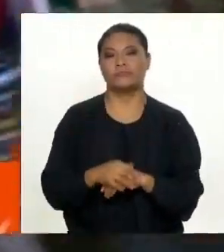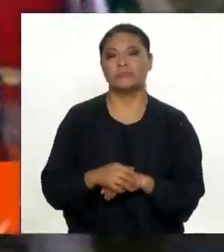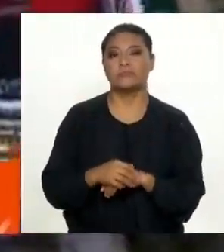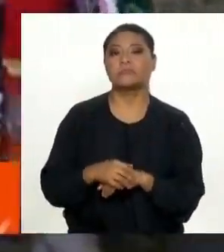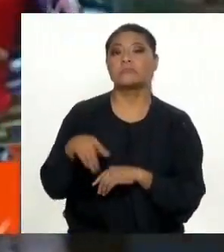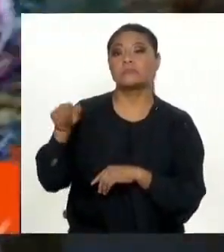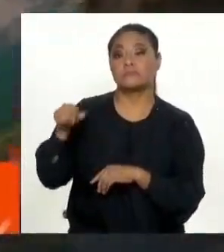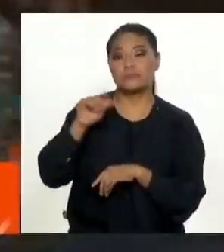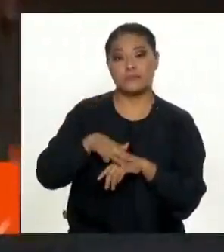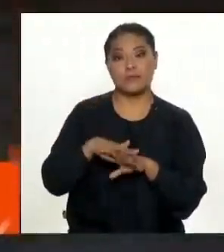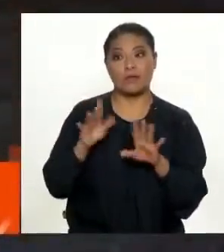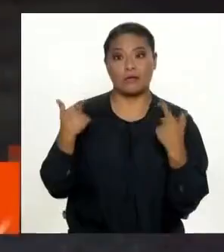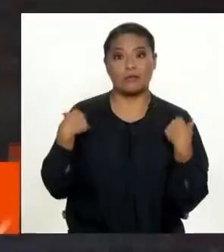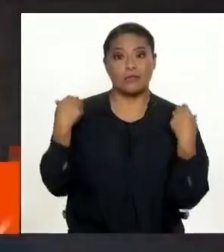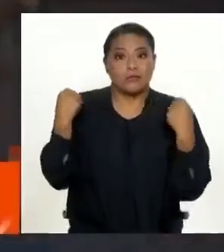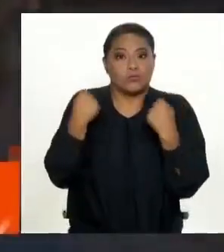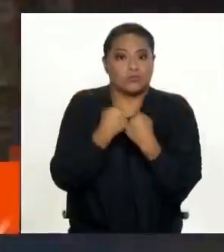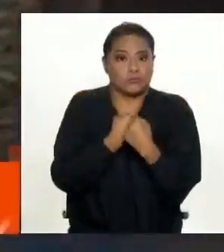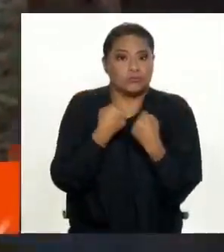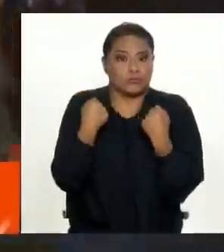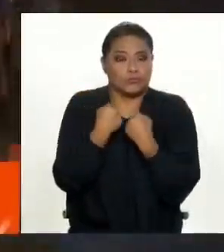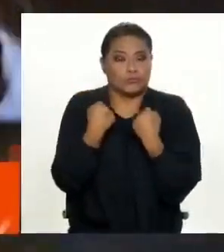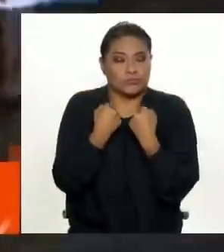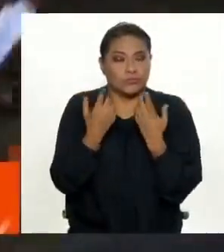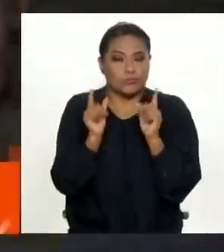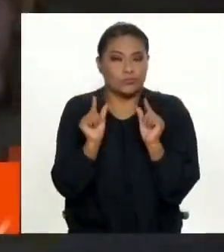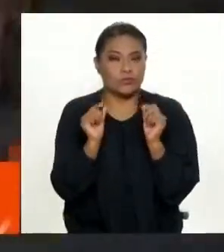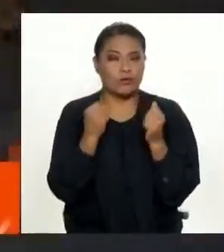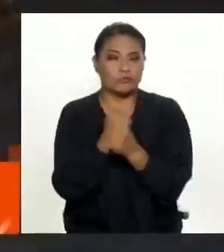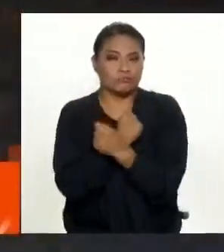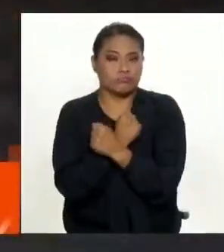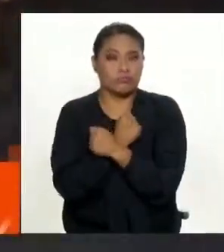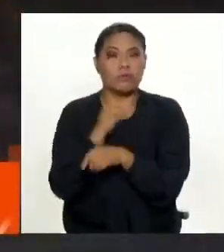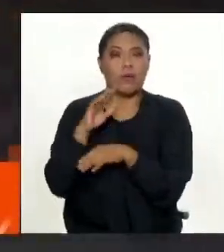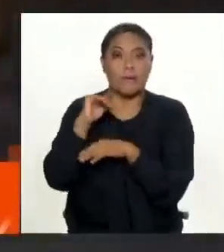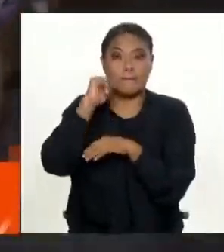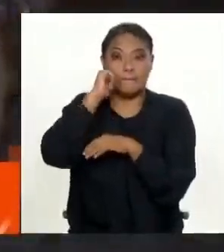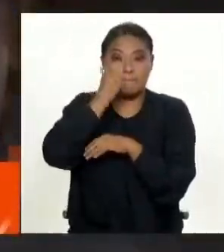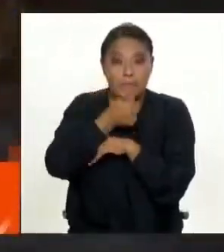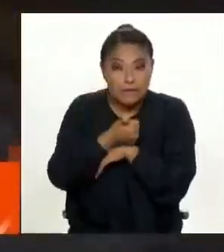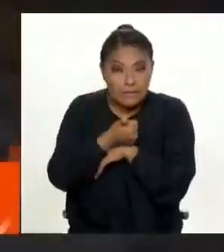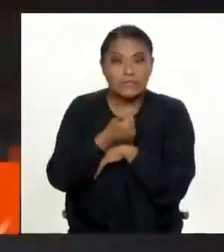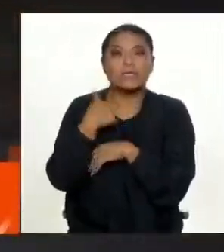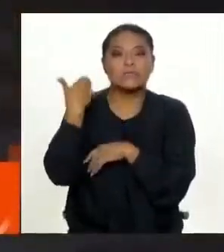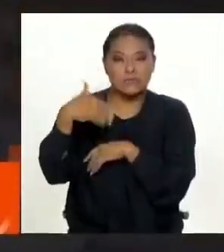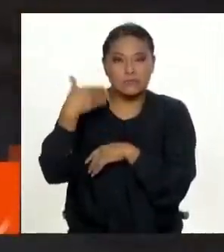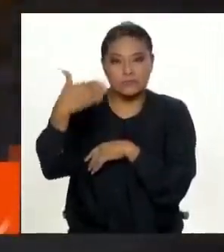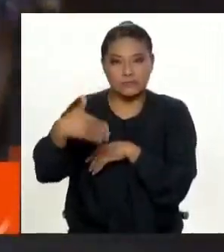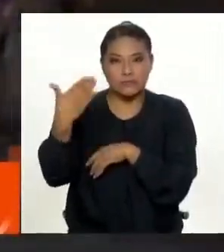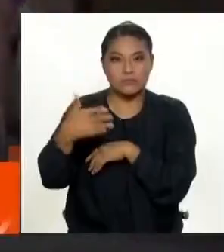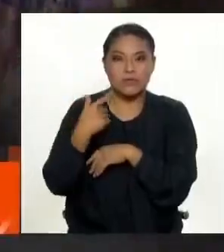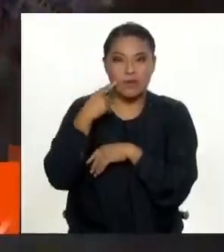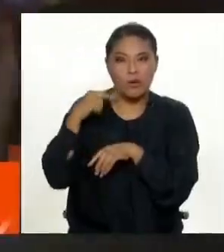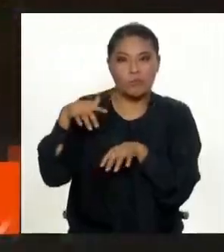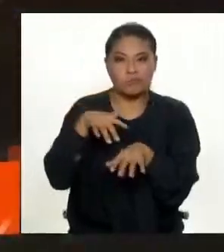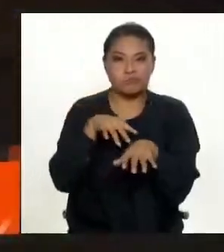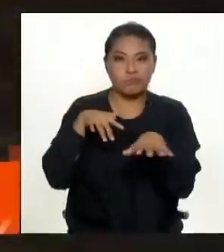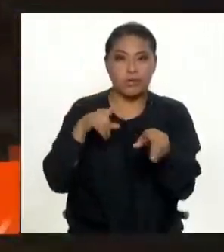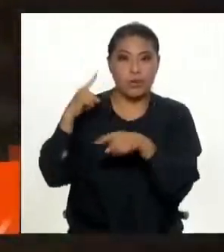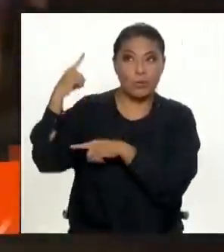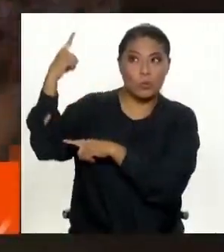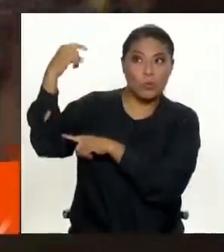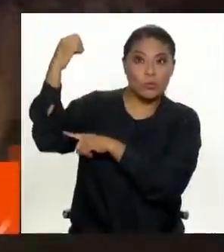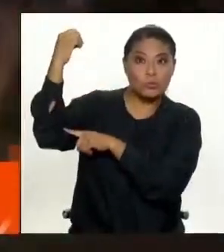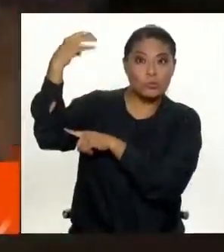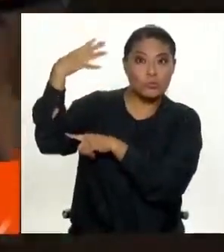hace frío, compañeros, ya en la mañana. Seguramente van a poder visualizar de manera simultánea algunas imágenes. El sol